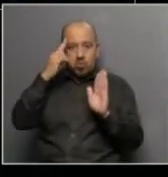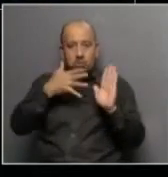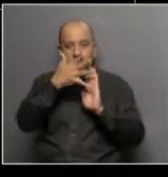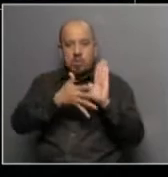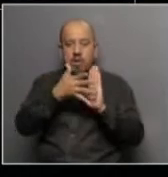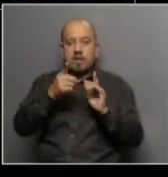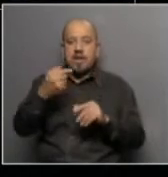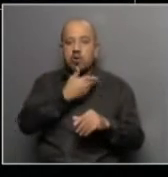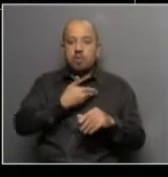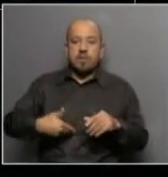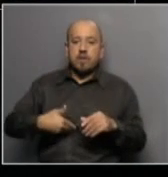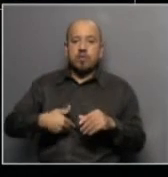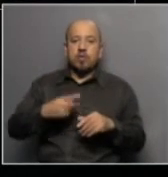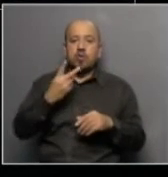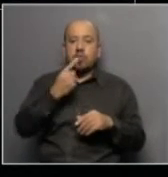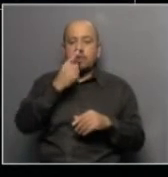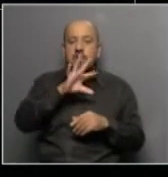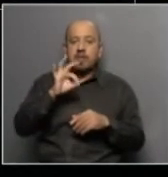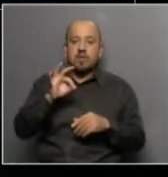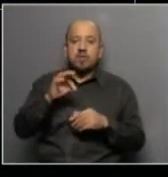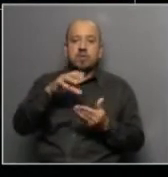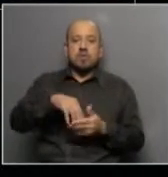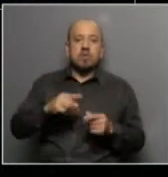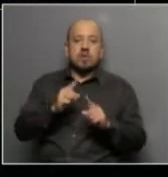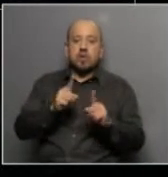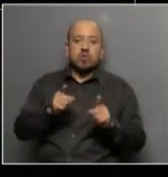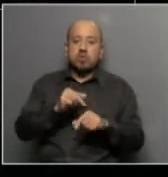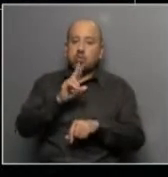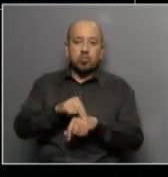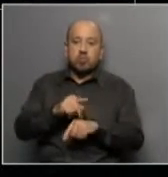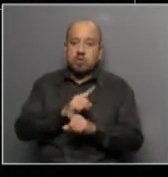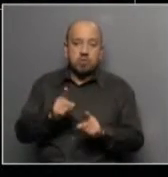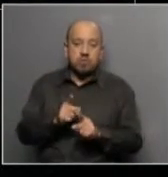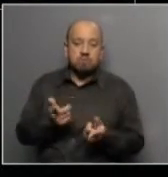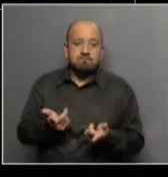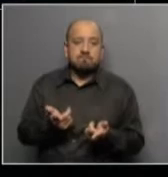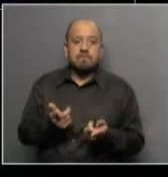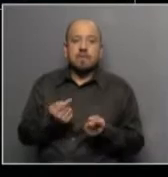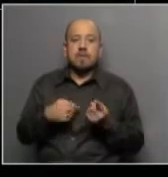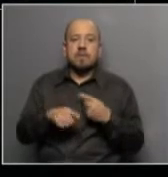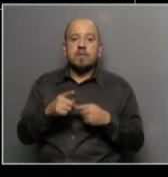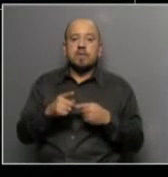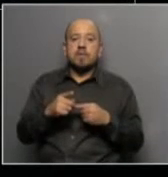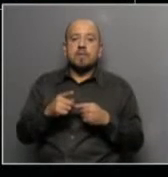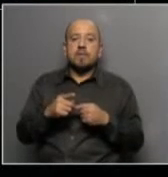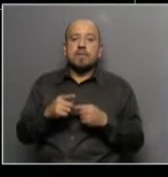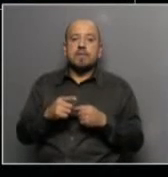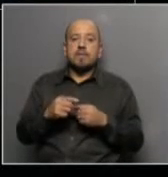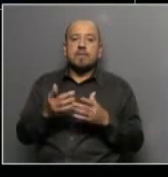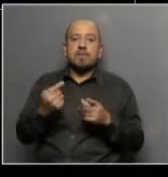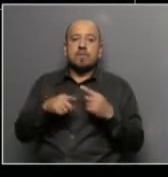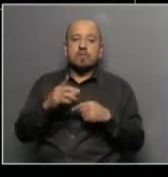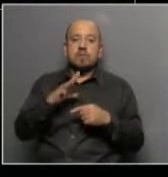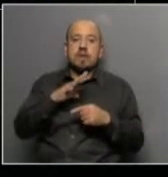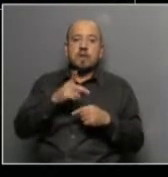nivel de departamento, 2.500 inmuebles que están sin utilizar. Entonces, sin duda que trabajar